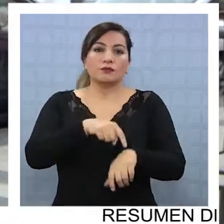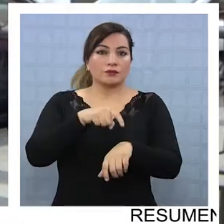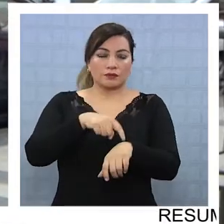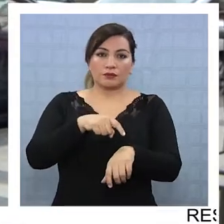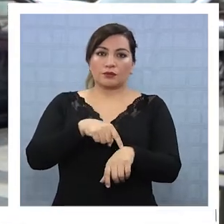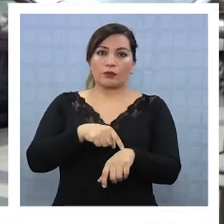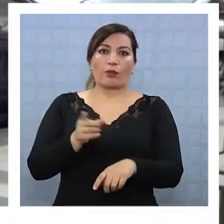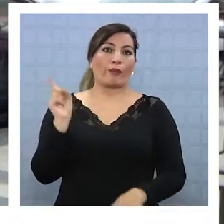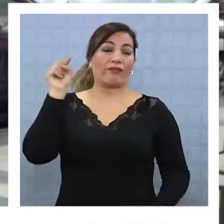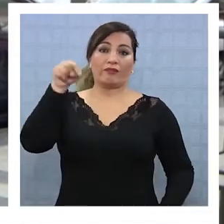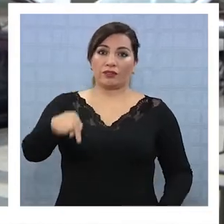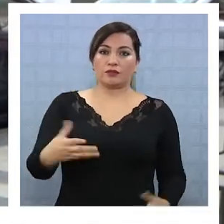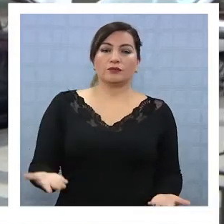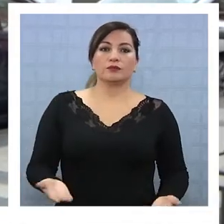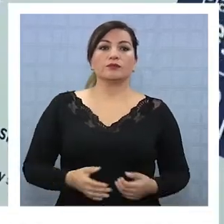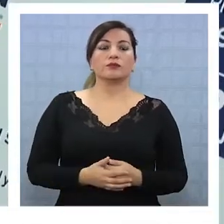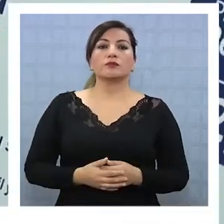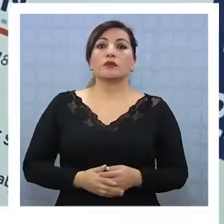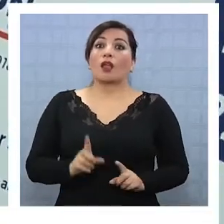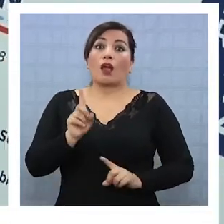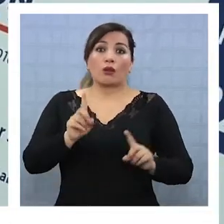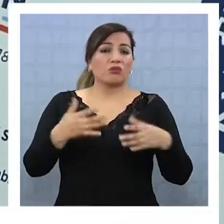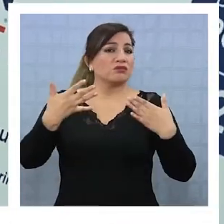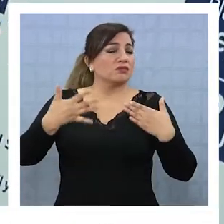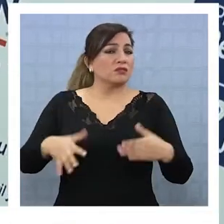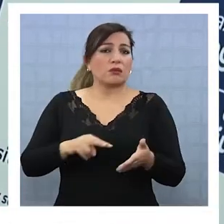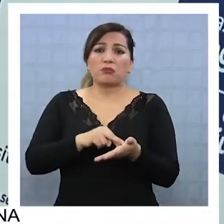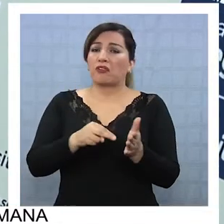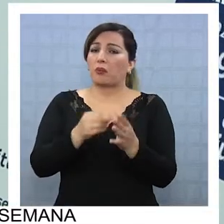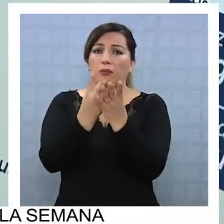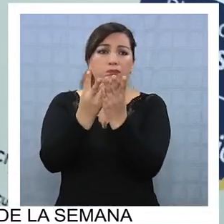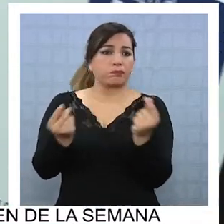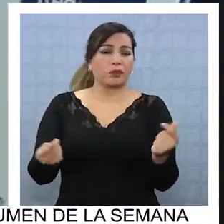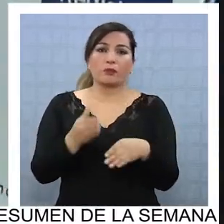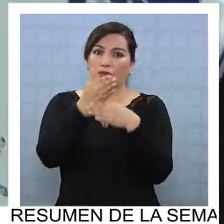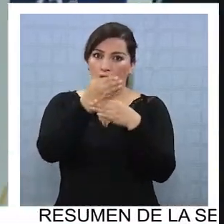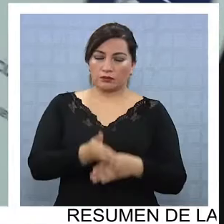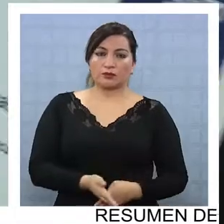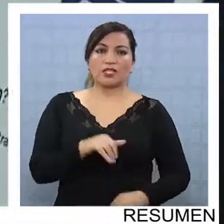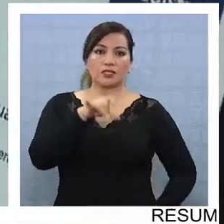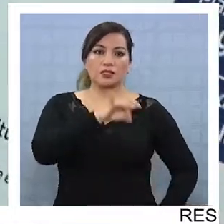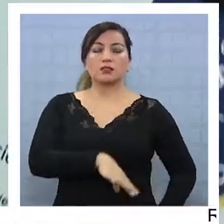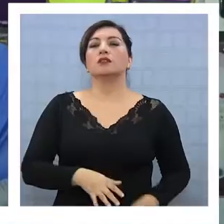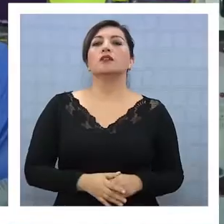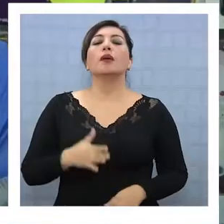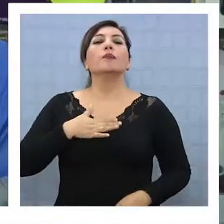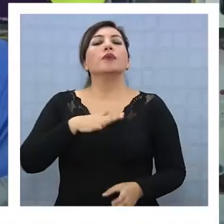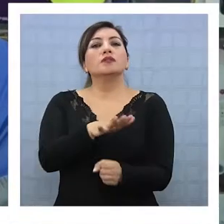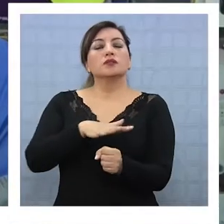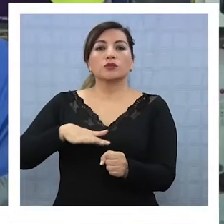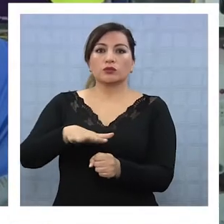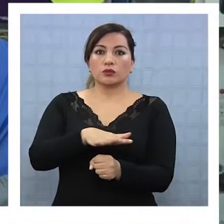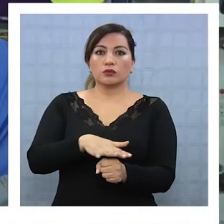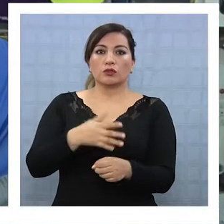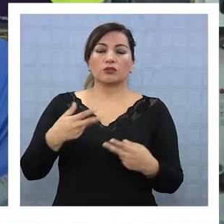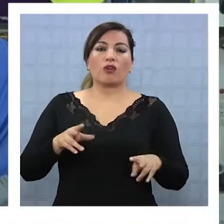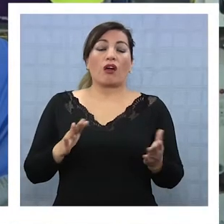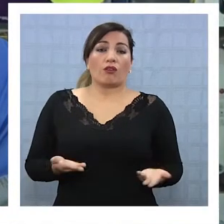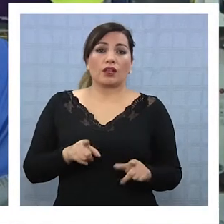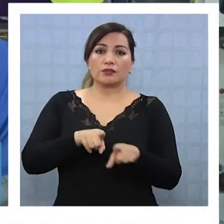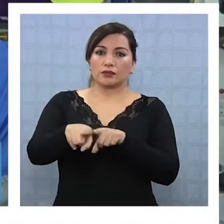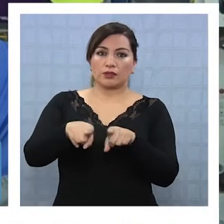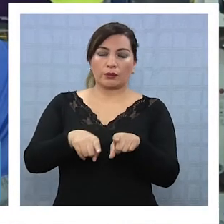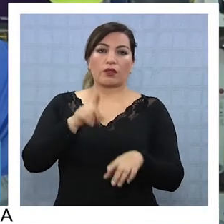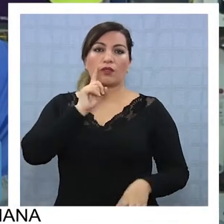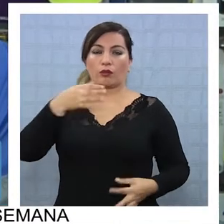tiempo ni para venir a veces acá. Hay quienes ya han resuelto su problema de permanencia. Mi situación está en que estoy en